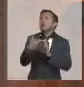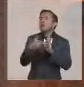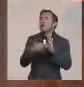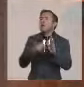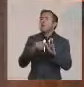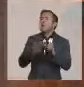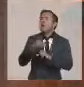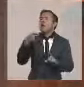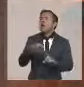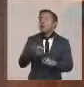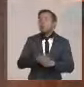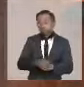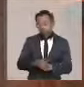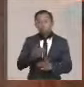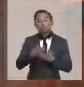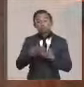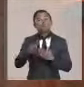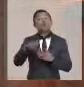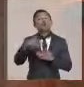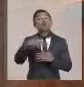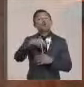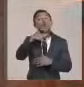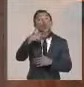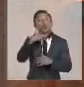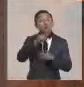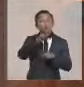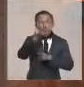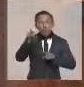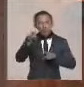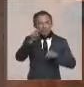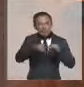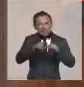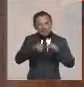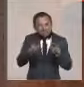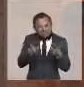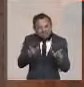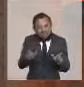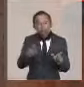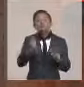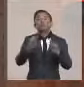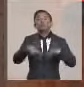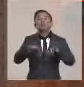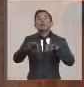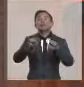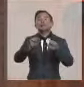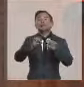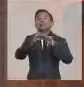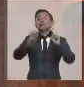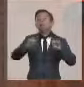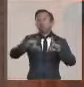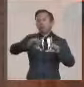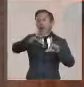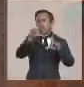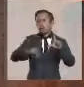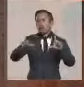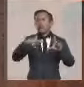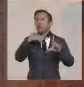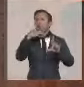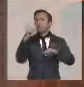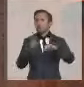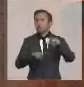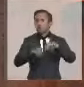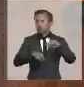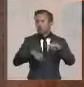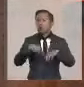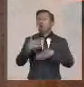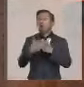los espacios a la corrupción es consolidar el Sistema Nacional Anticorrupción. Yo propongo, como viene propuesto Fiscalía, que sirva con la